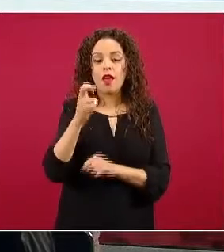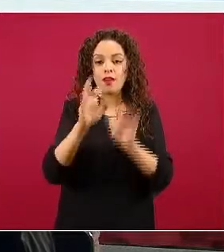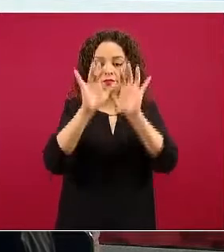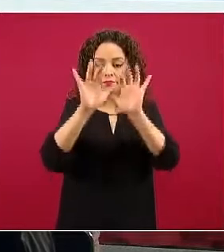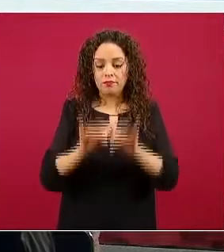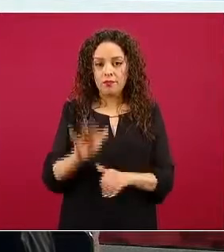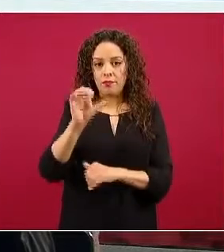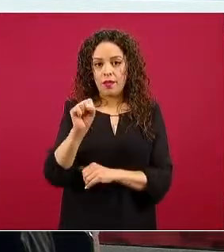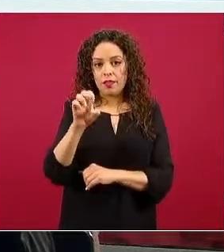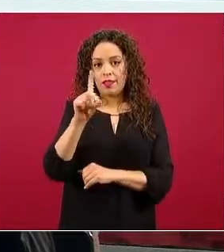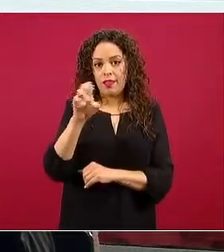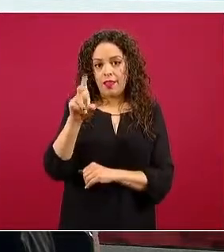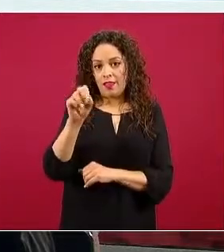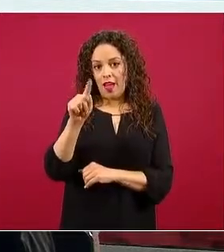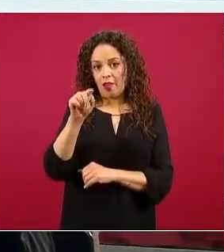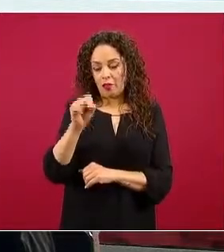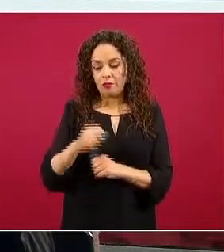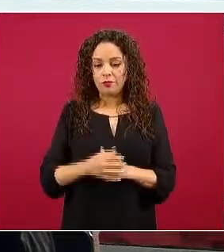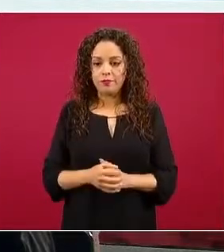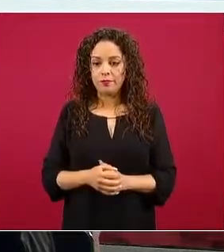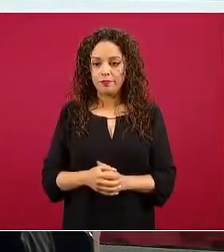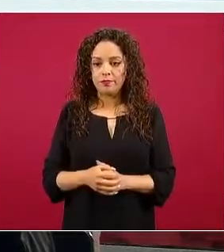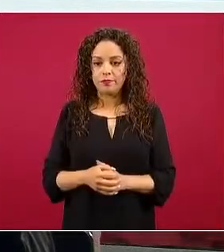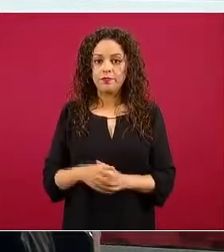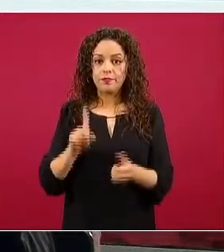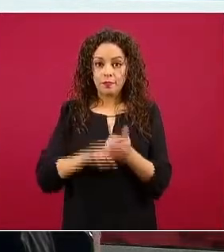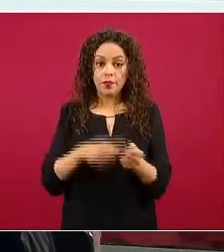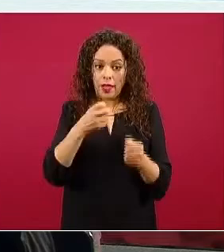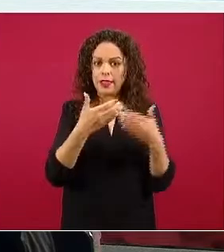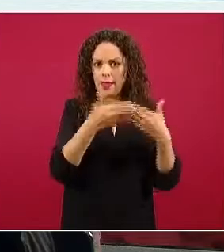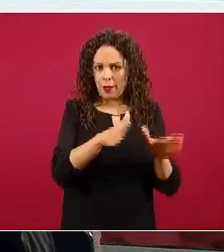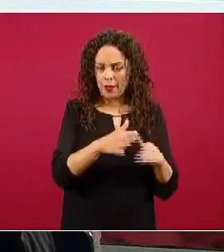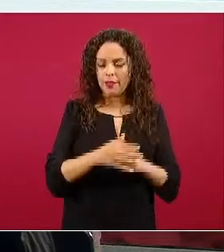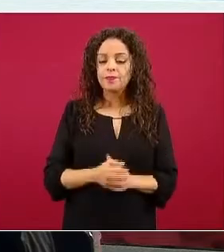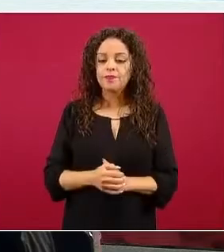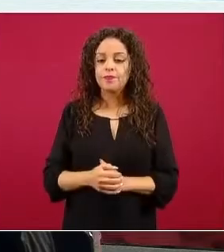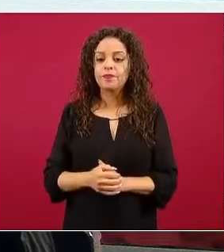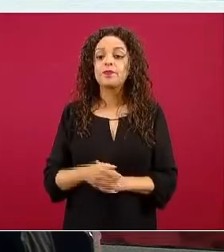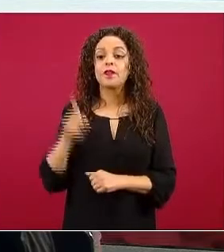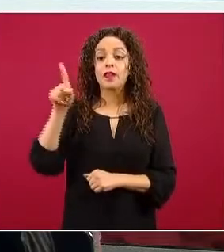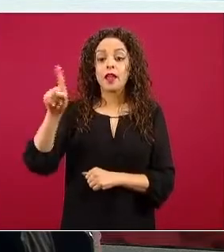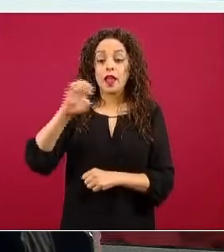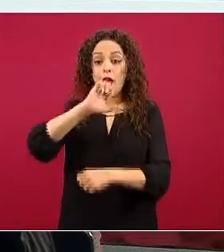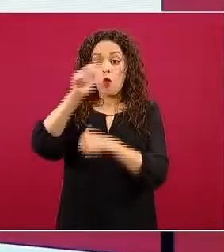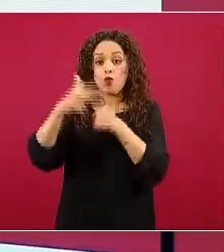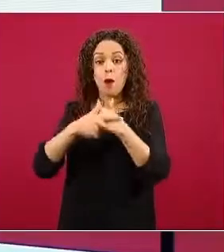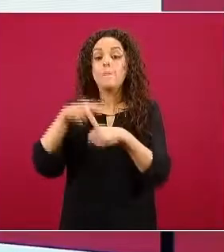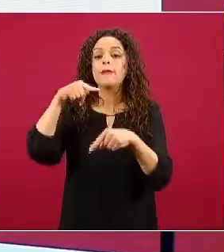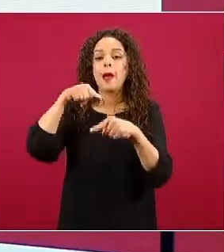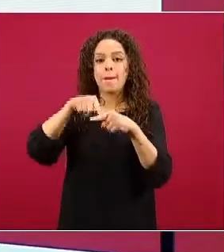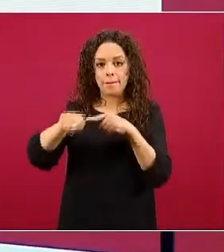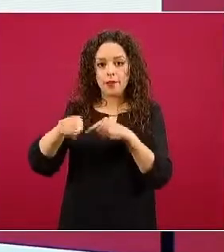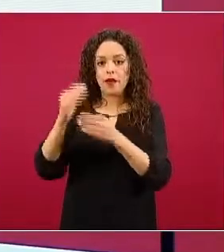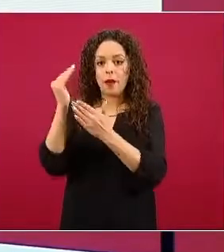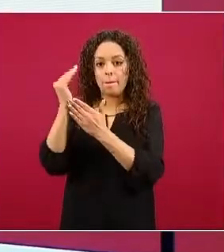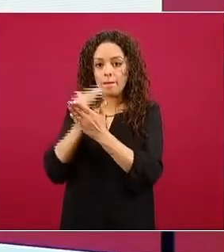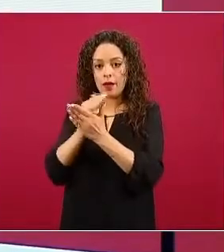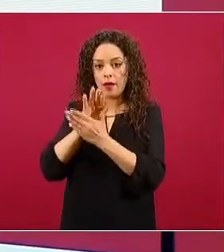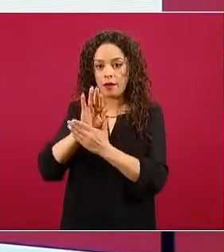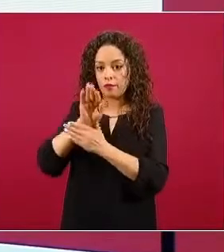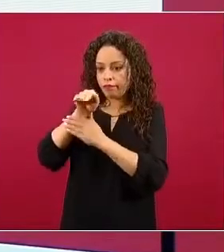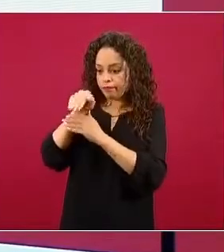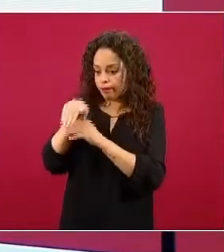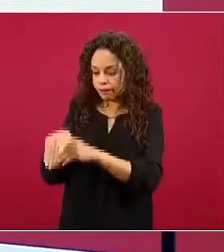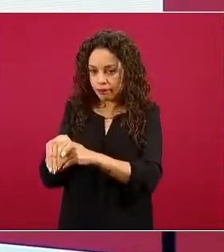abiertas. Europa empieza un descenso, a diferencia de América